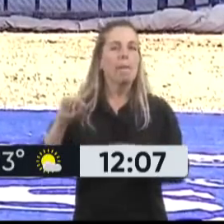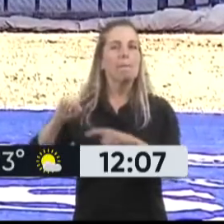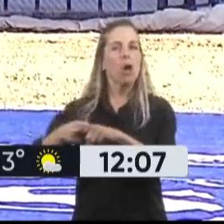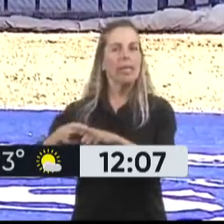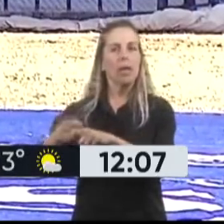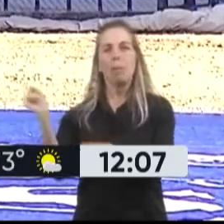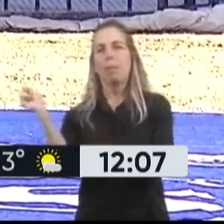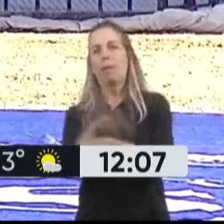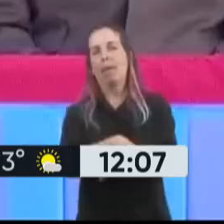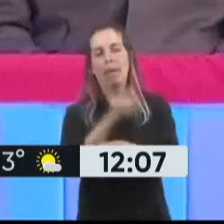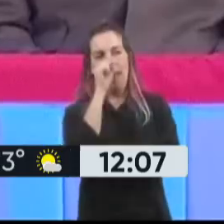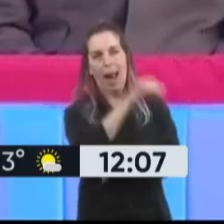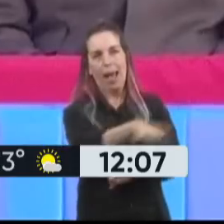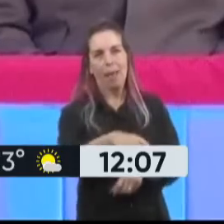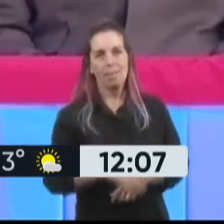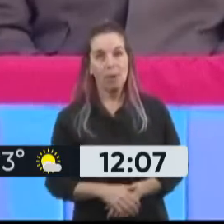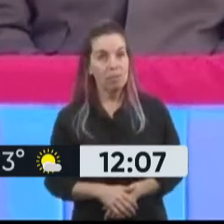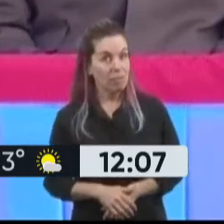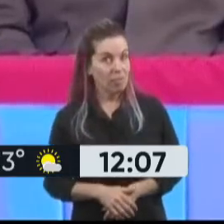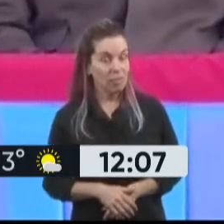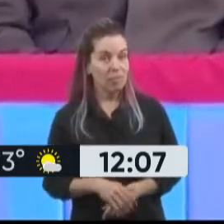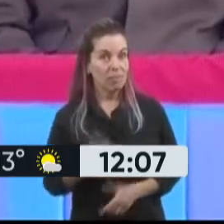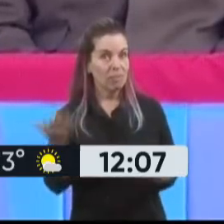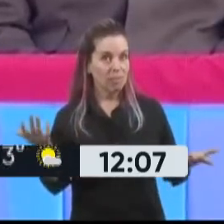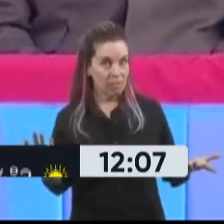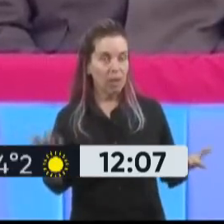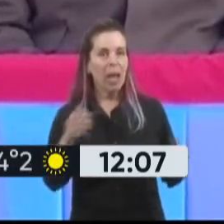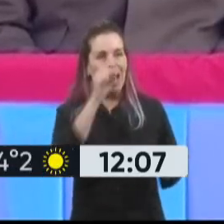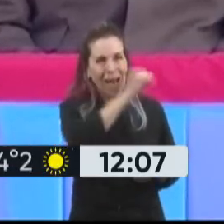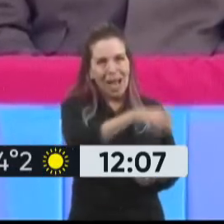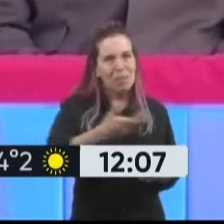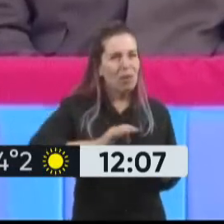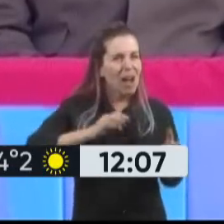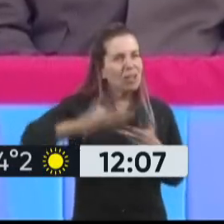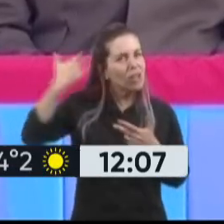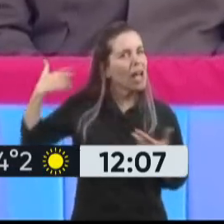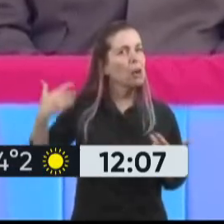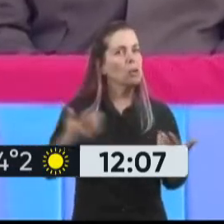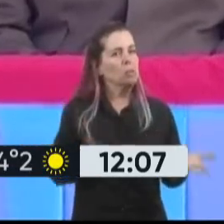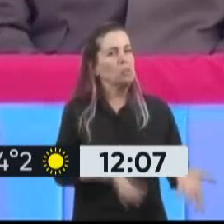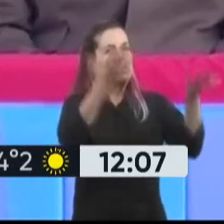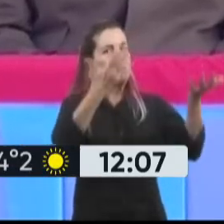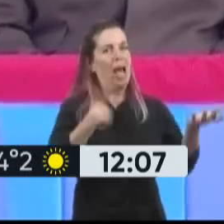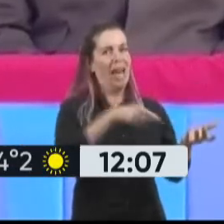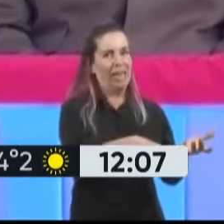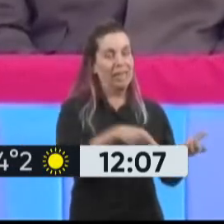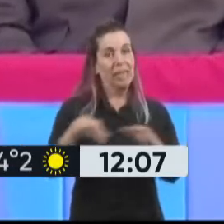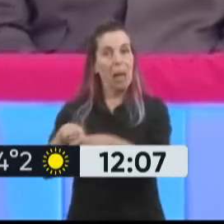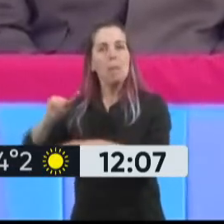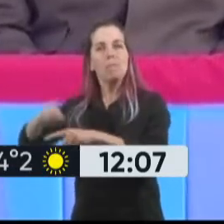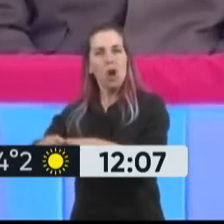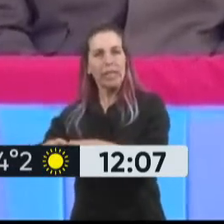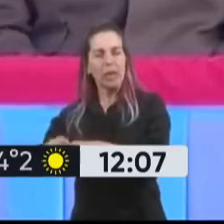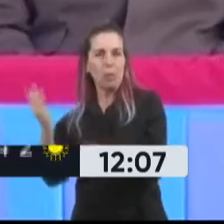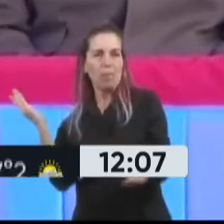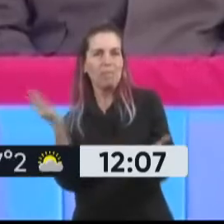agropecuario. En vez de pagar con justicia al campo por lo que había hecho por el país, la política lo castigó con impuestos,